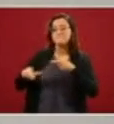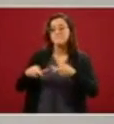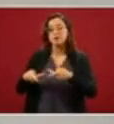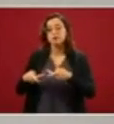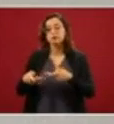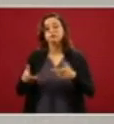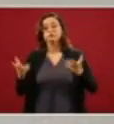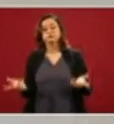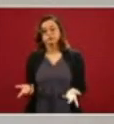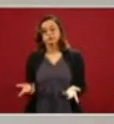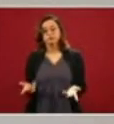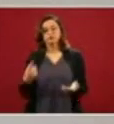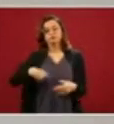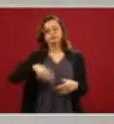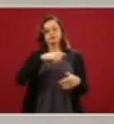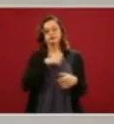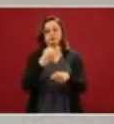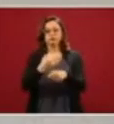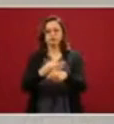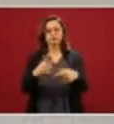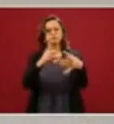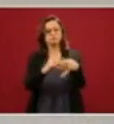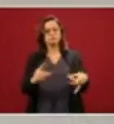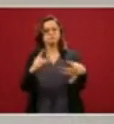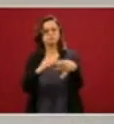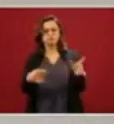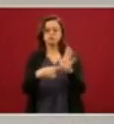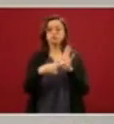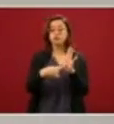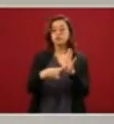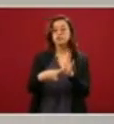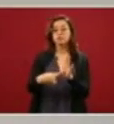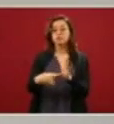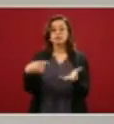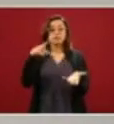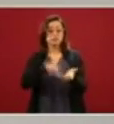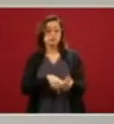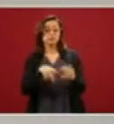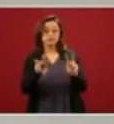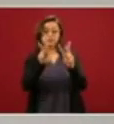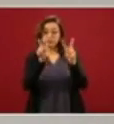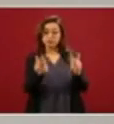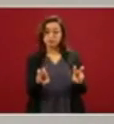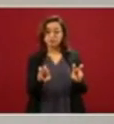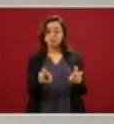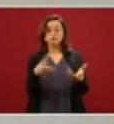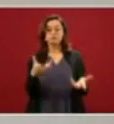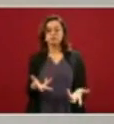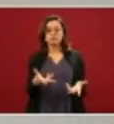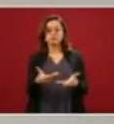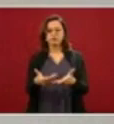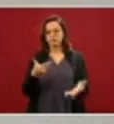nuestra exposición resulta que los temas que presentamos, las medidas